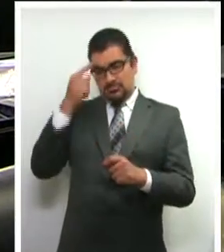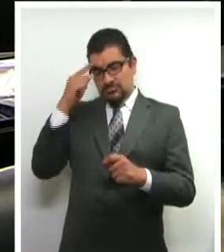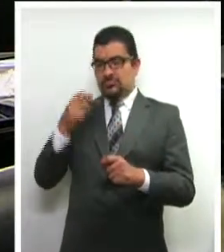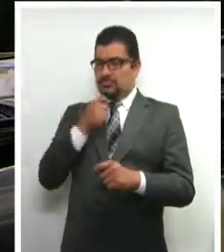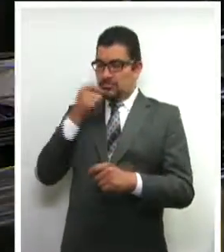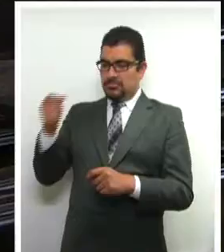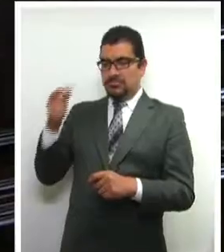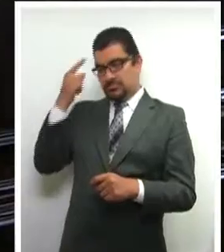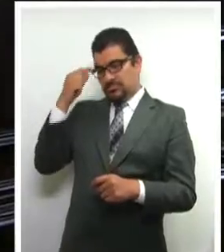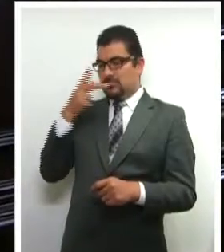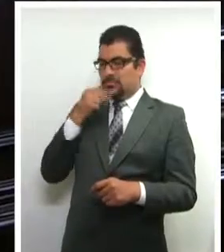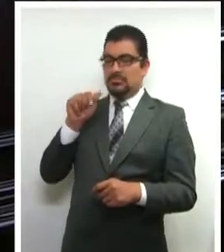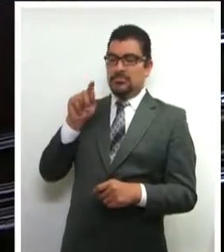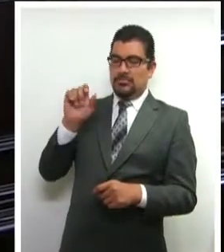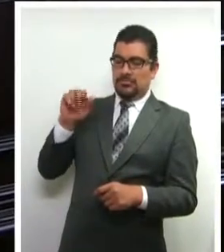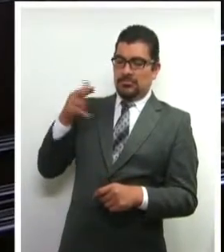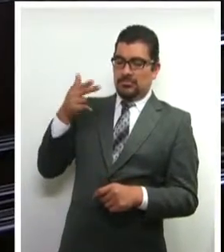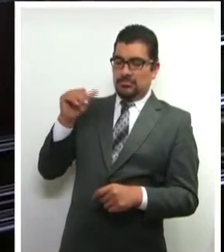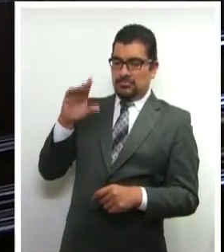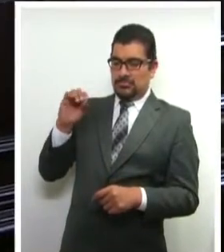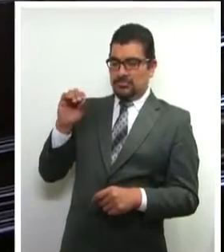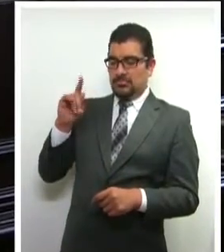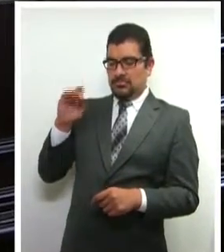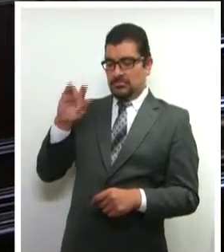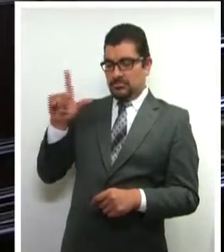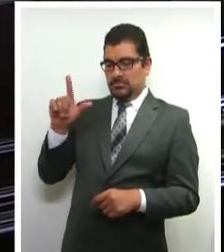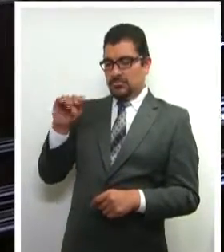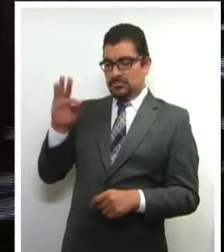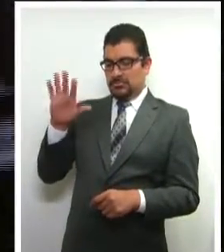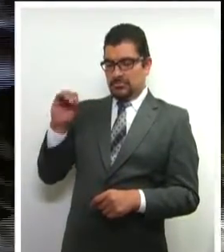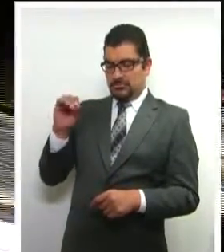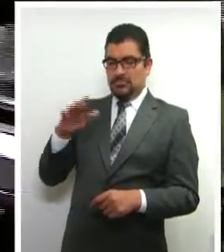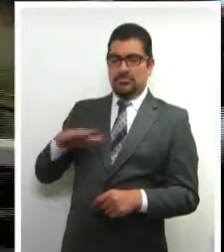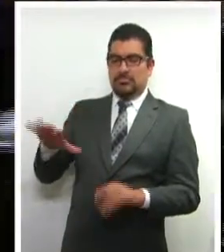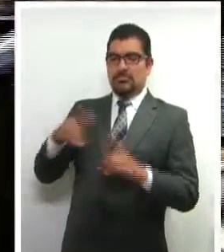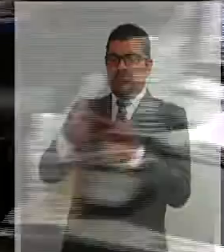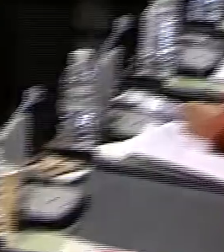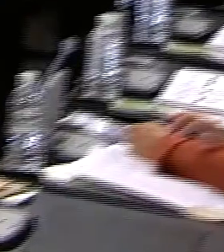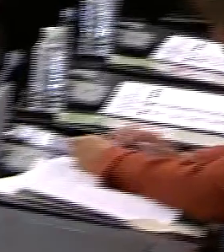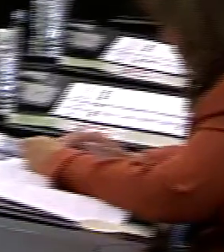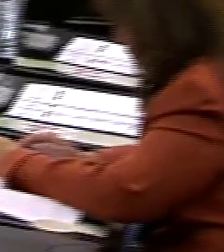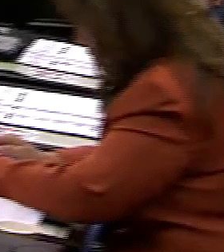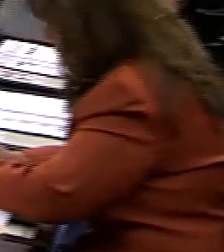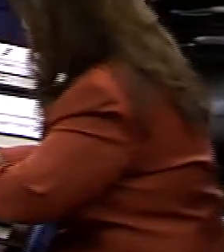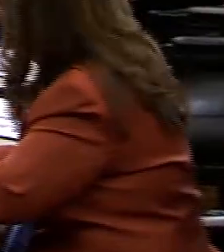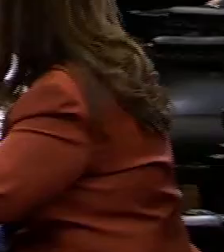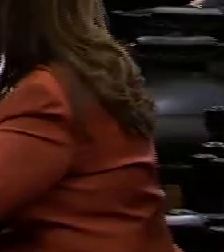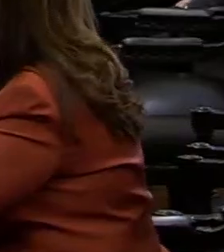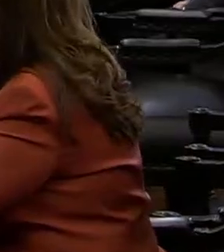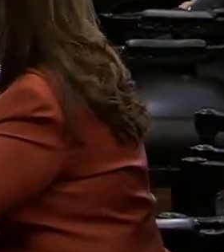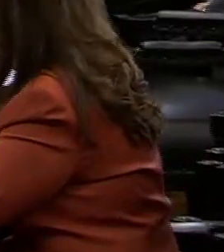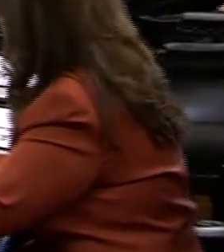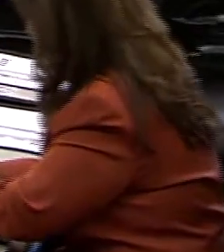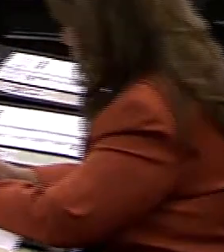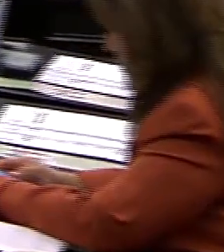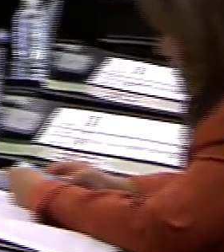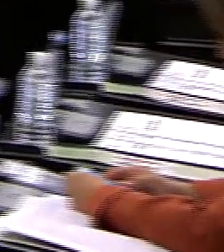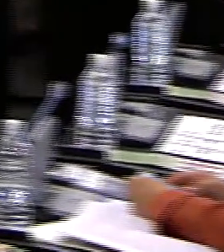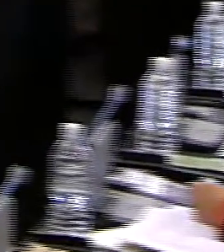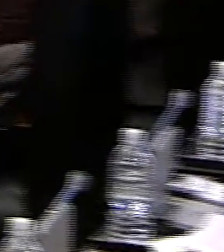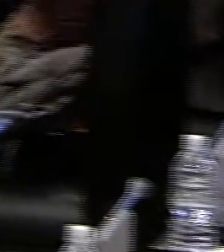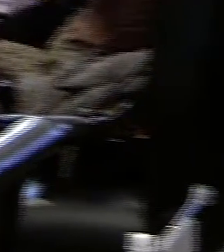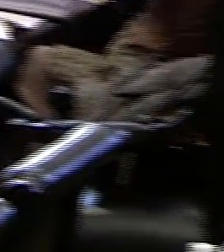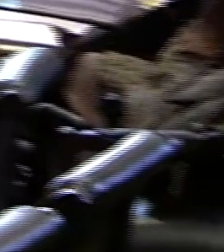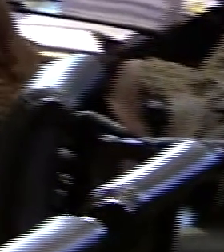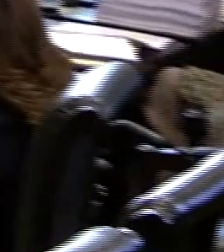el constituyente Horacio Daniel Franco Mesa, del Grupo Parlamentario del Partido de la Revolución Democrática, hasta